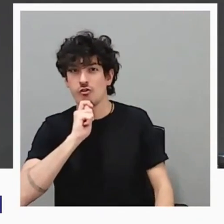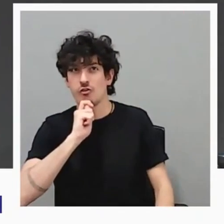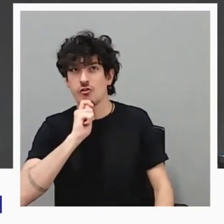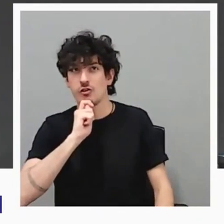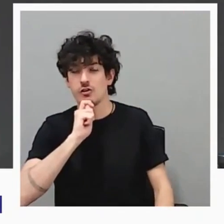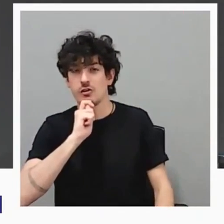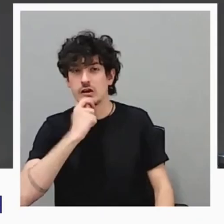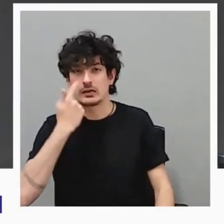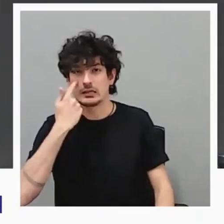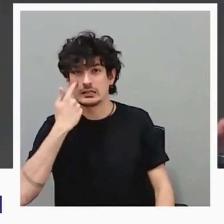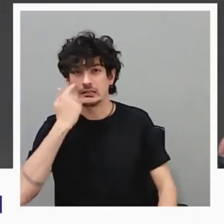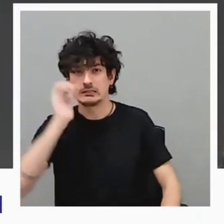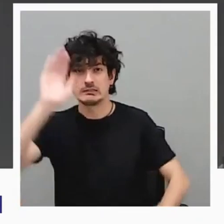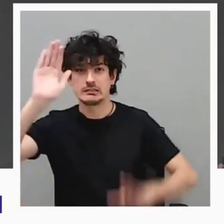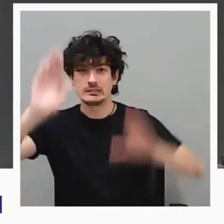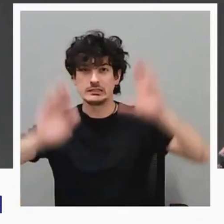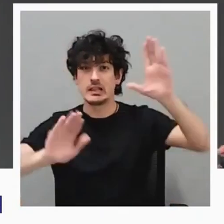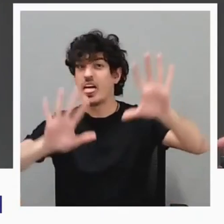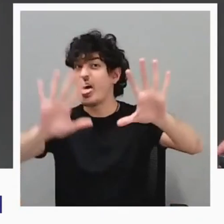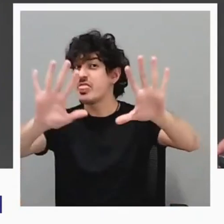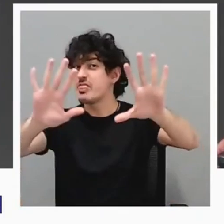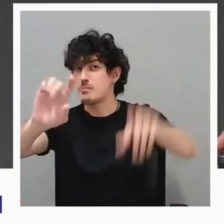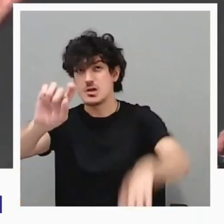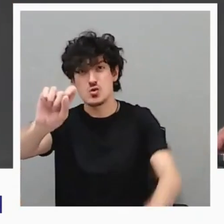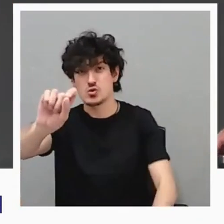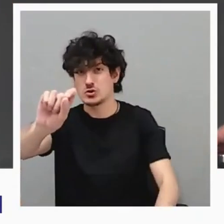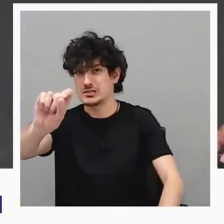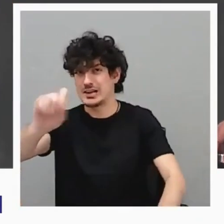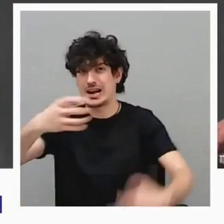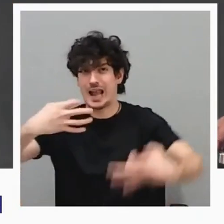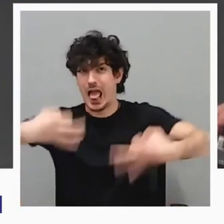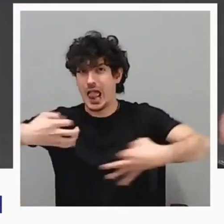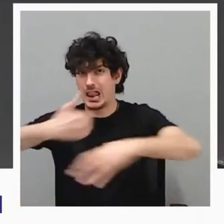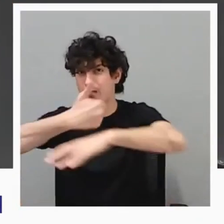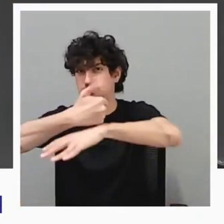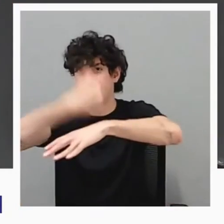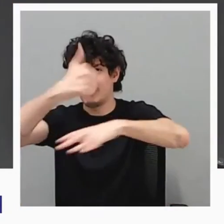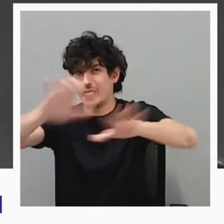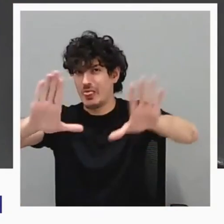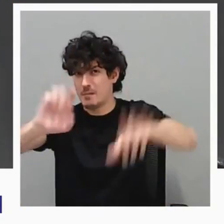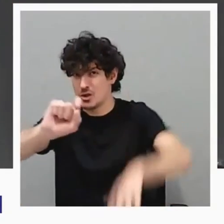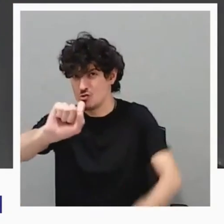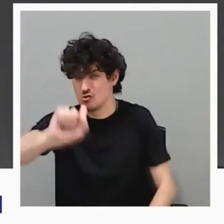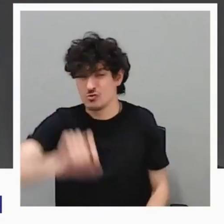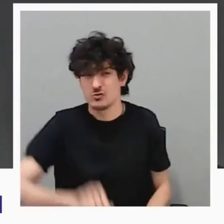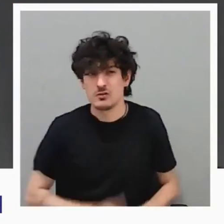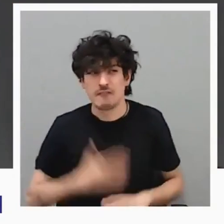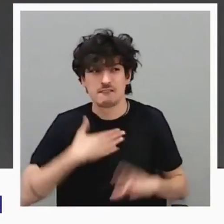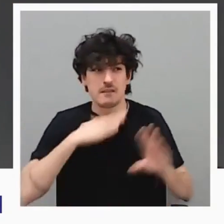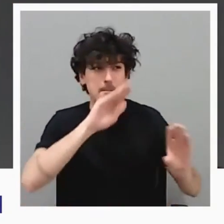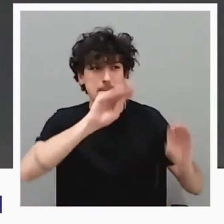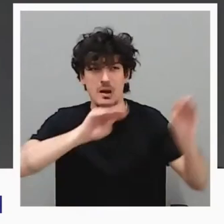la mano que les vemos. Tenemos 10 minutos de reloj, de verdad, para las preguntas que quieran preguntar, que quieran plantear a Juan y a Marcos.